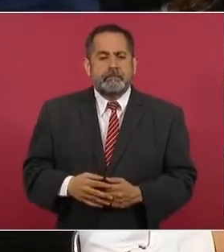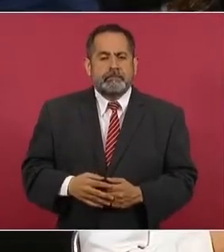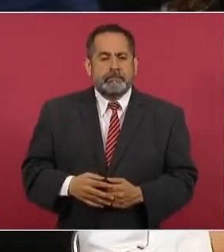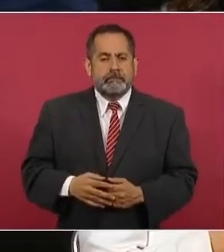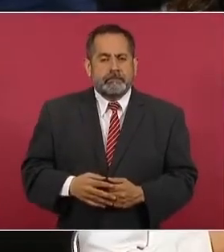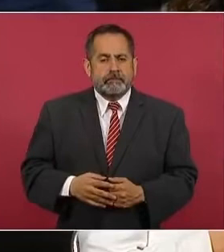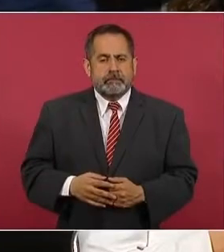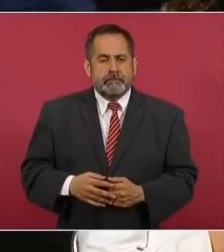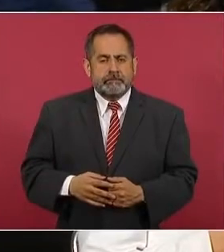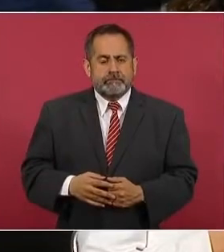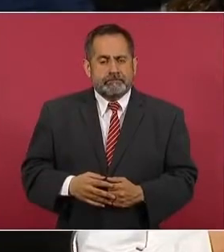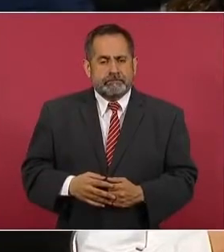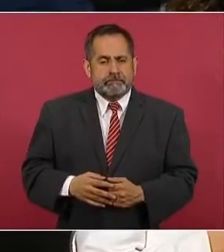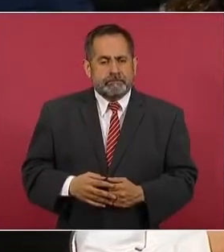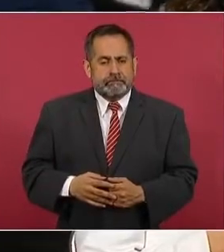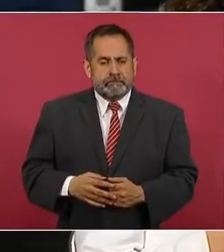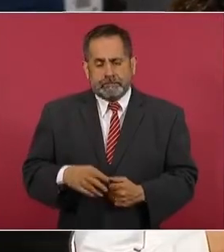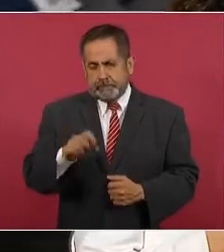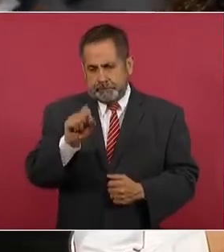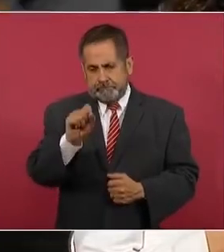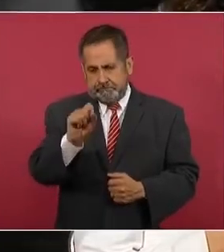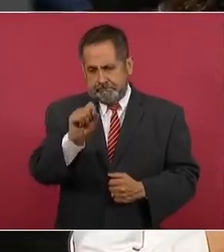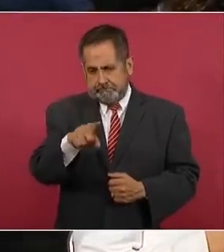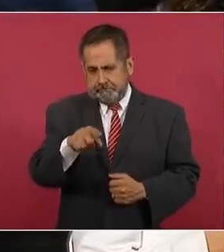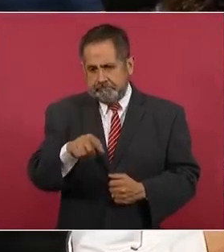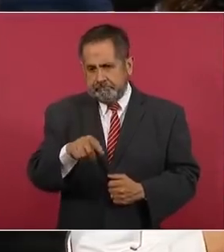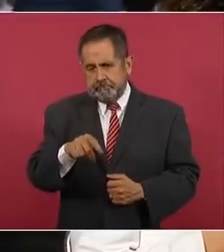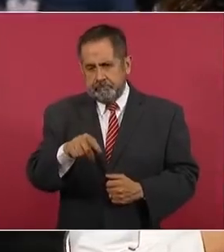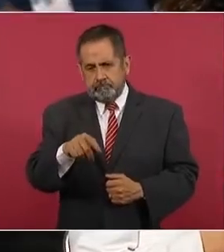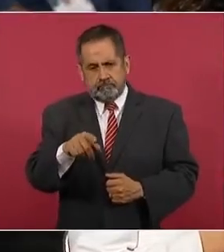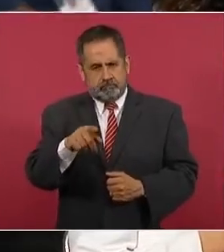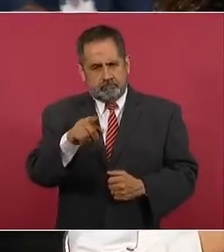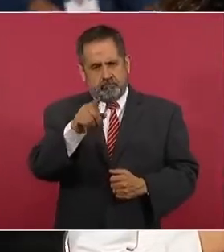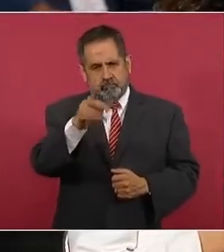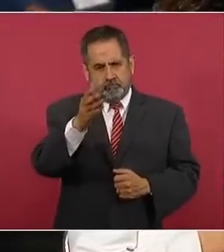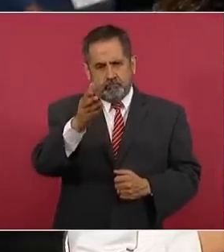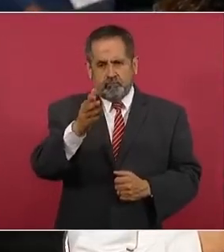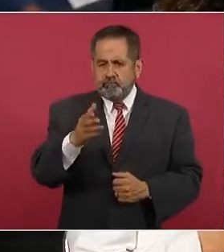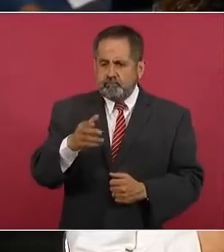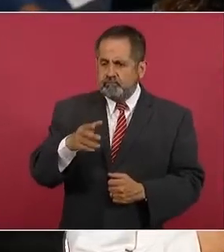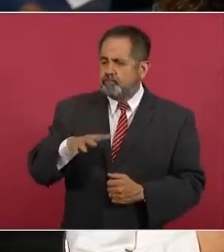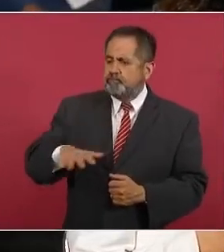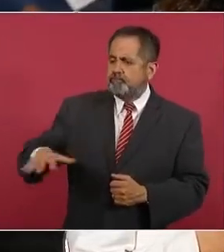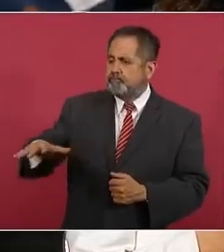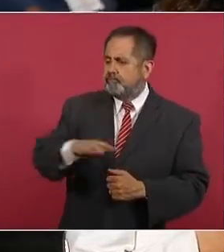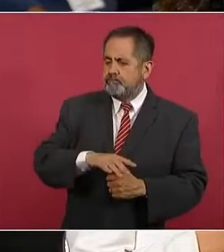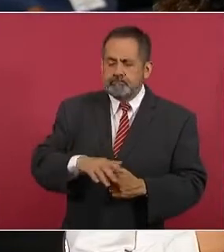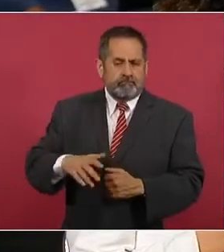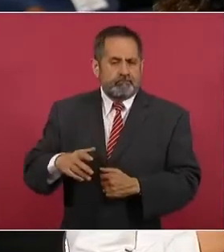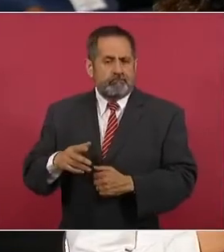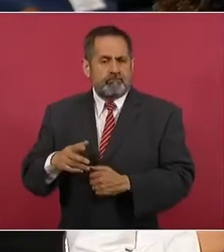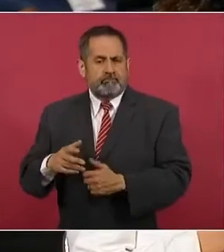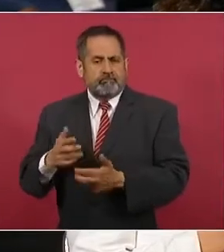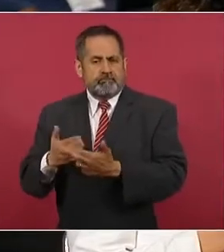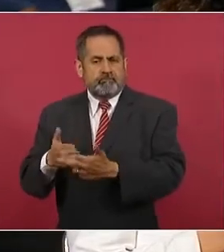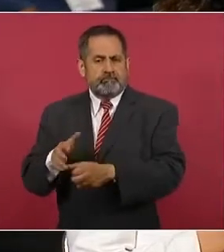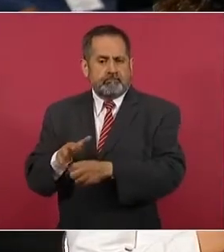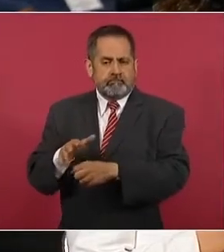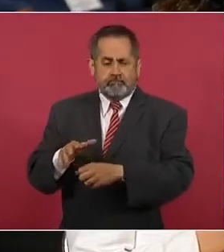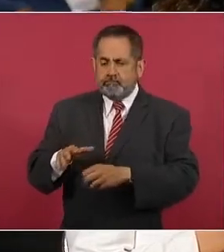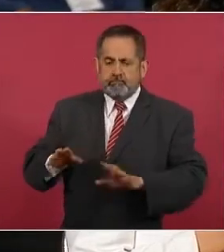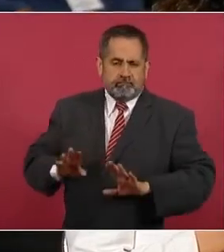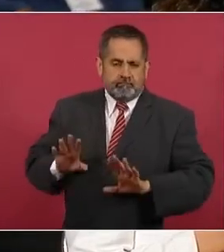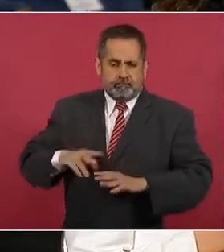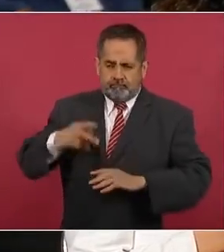De la misma manera que usted quiere proteger los bienes de la nación con la reforma